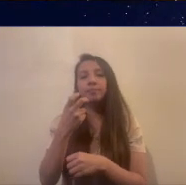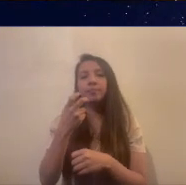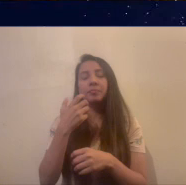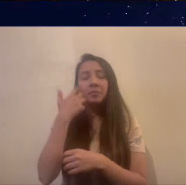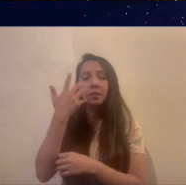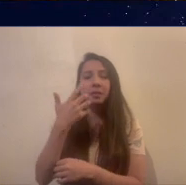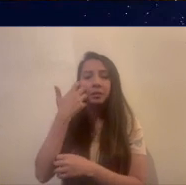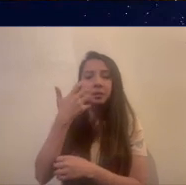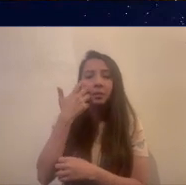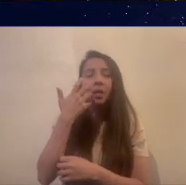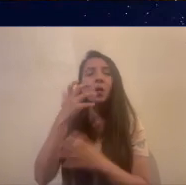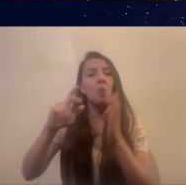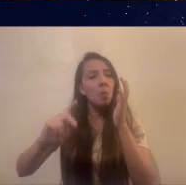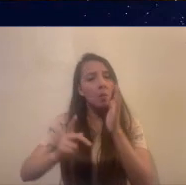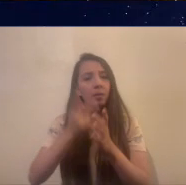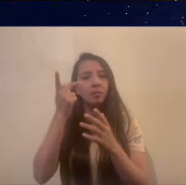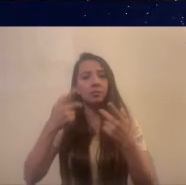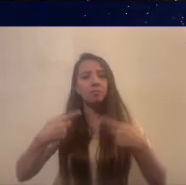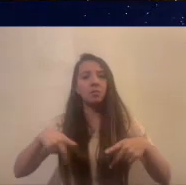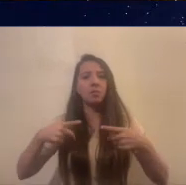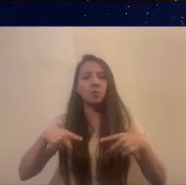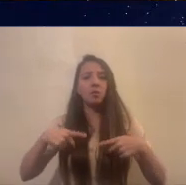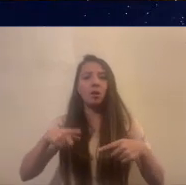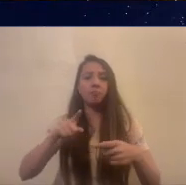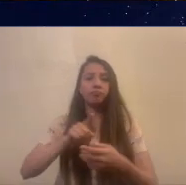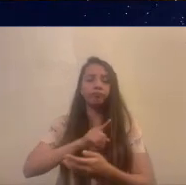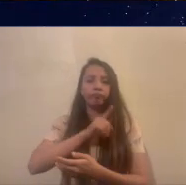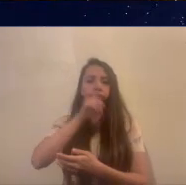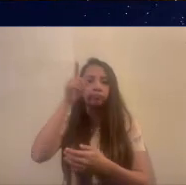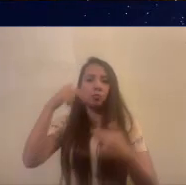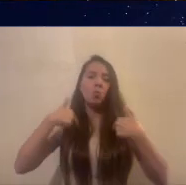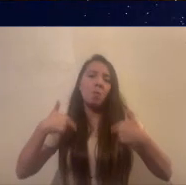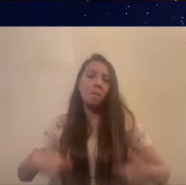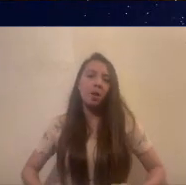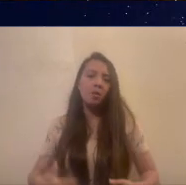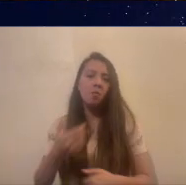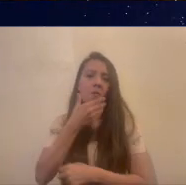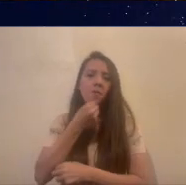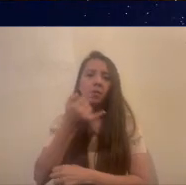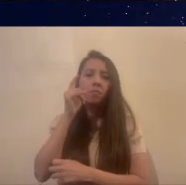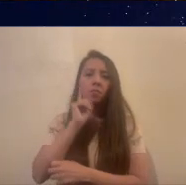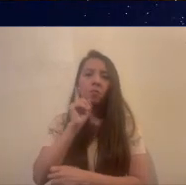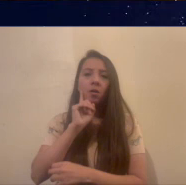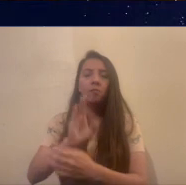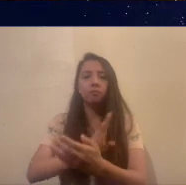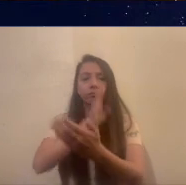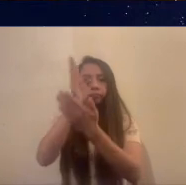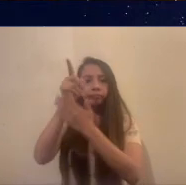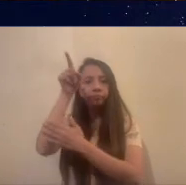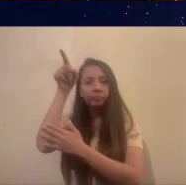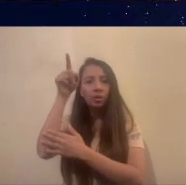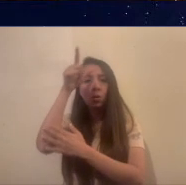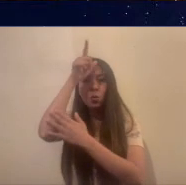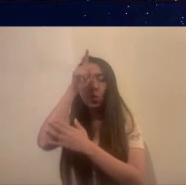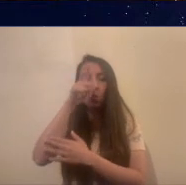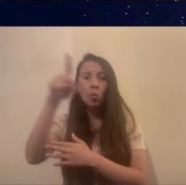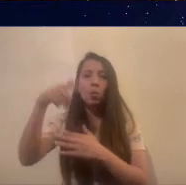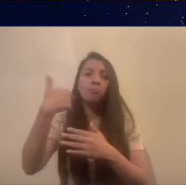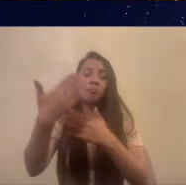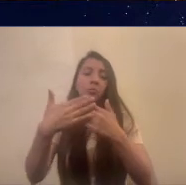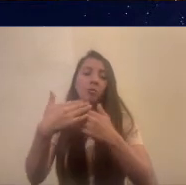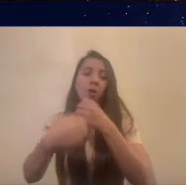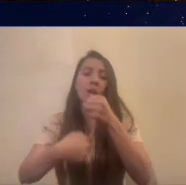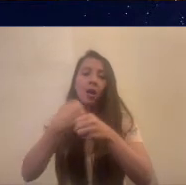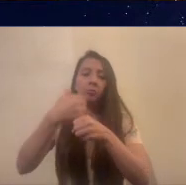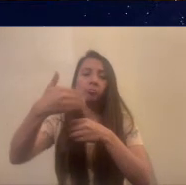misiones Artemis, volver a enviar hombres, seres humanos, hombres y mujeres, a la Luna en los